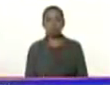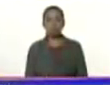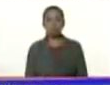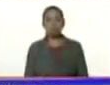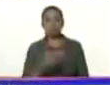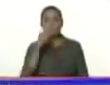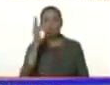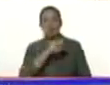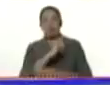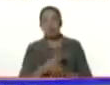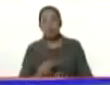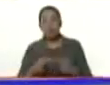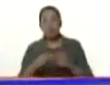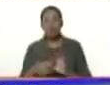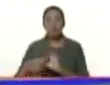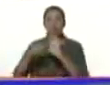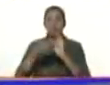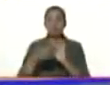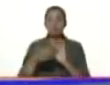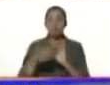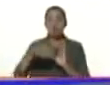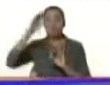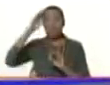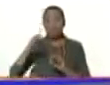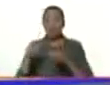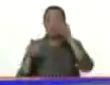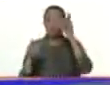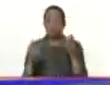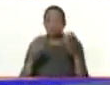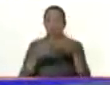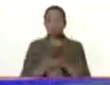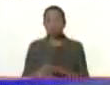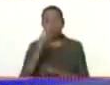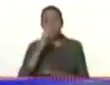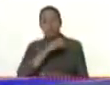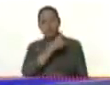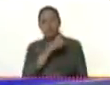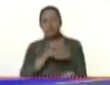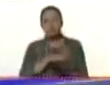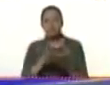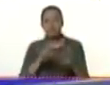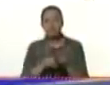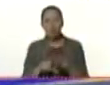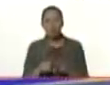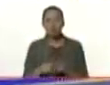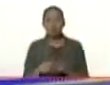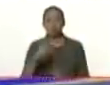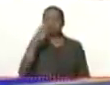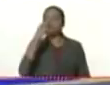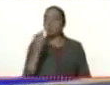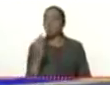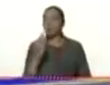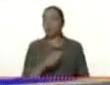frente a la fuerza de unión cívico-militar del general del pueblo soberano Ezequiel Zamora,